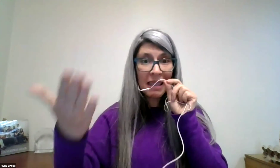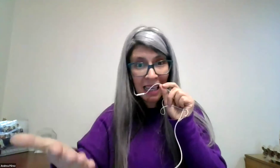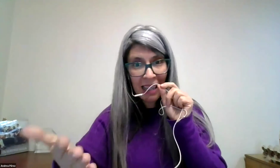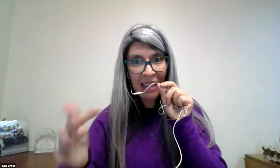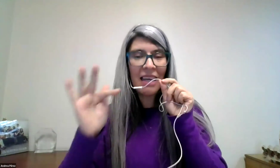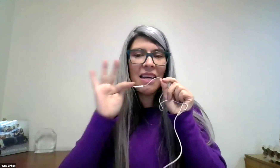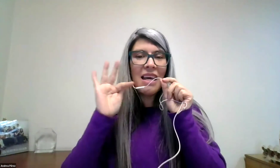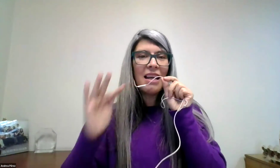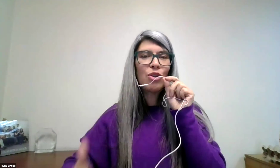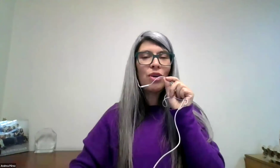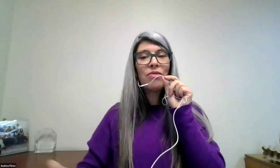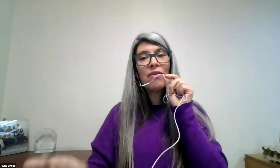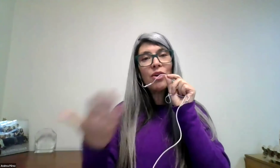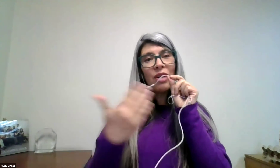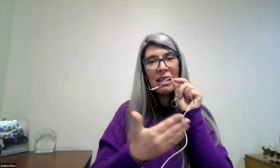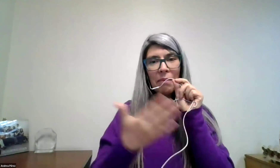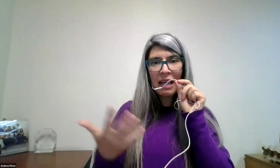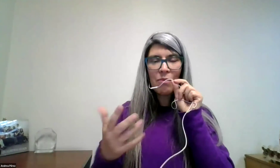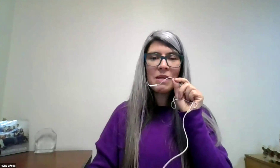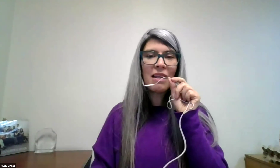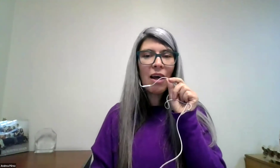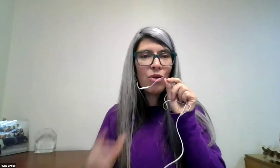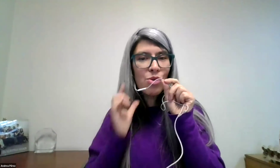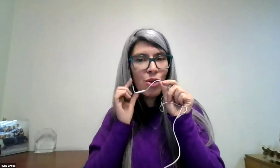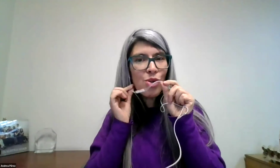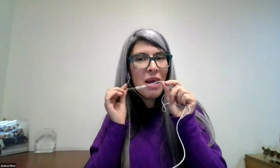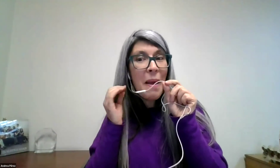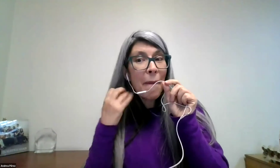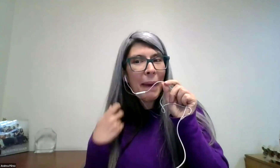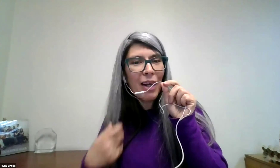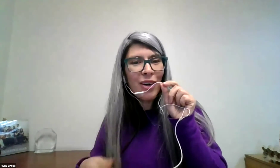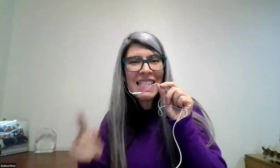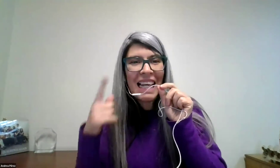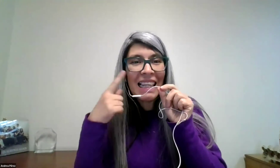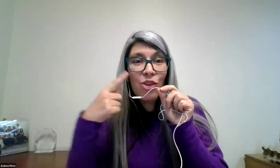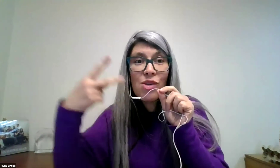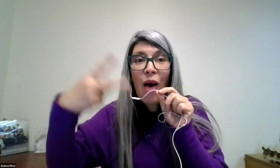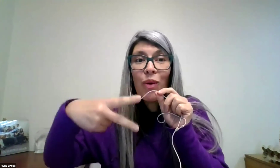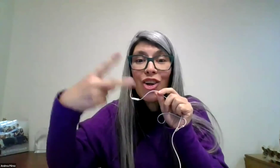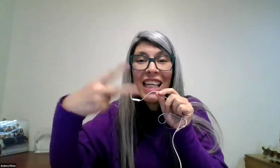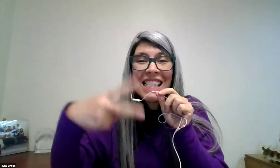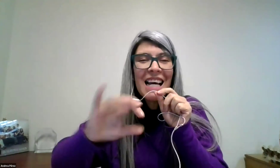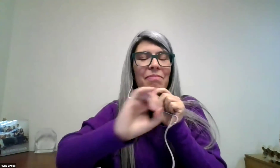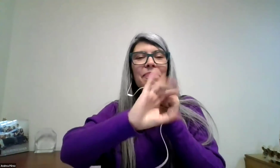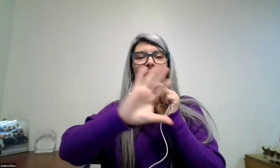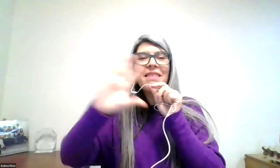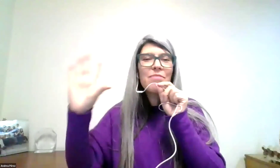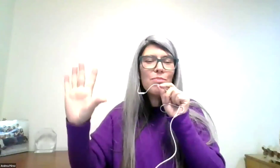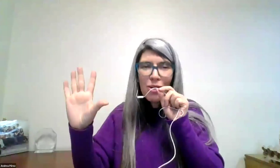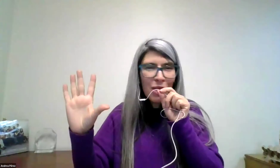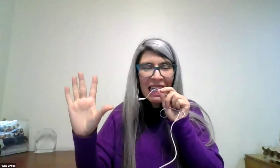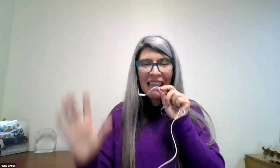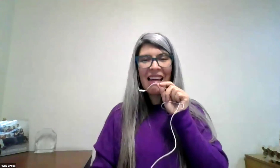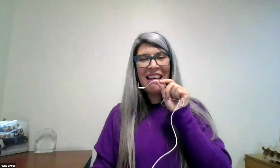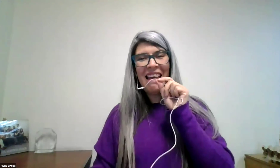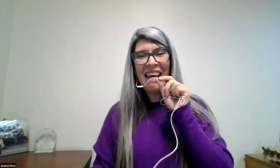la PPT de la doctora Fabiola, también la que hemos presentado nosotros, pero estén atentos a una noticia